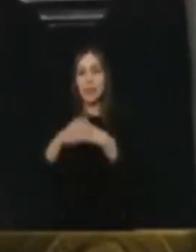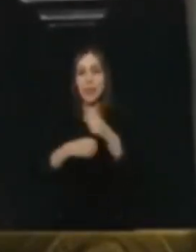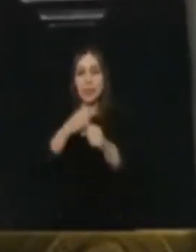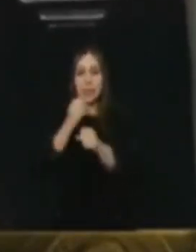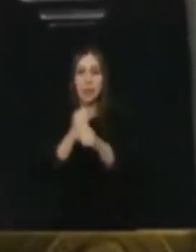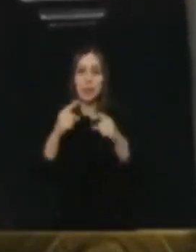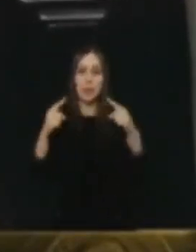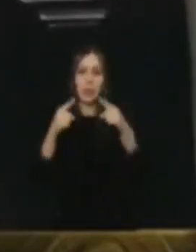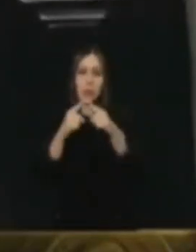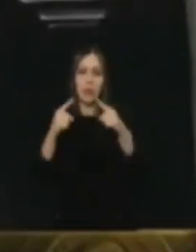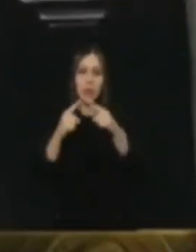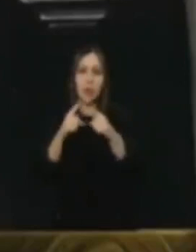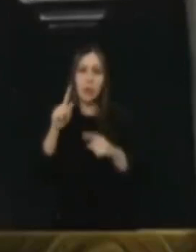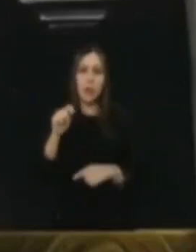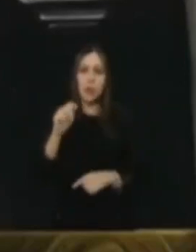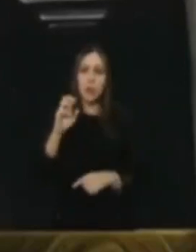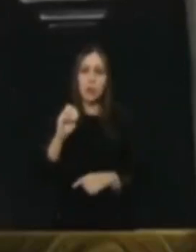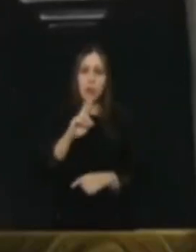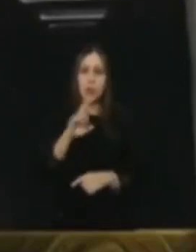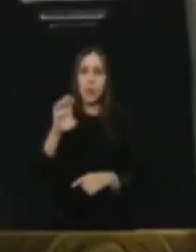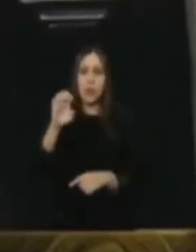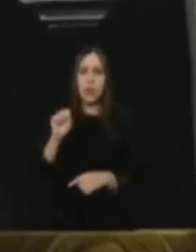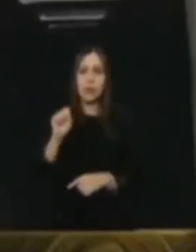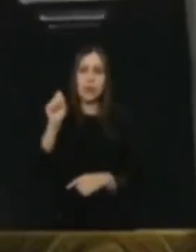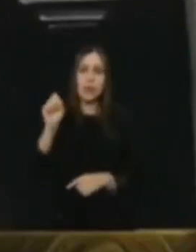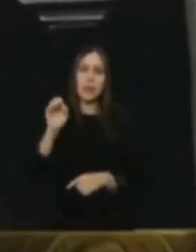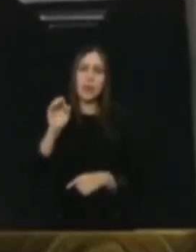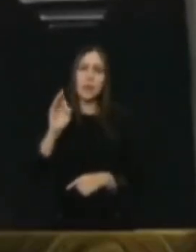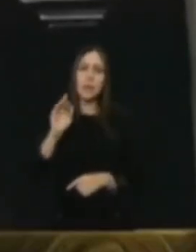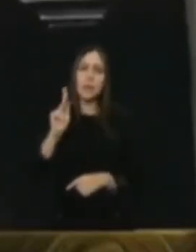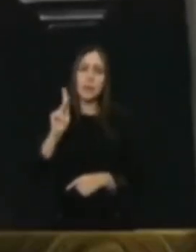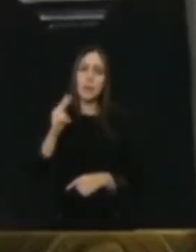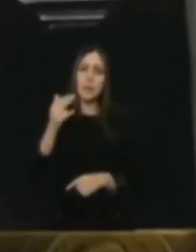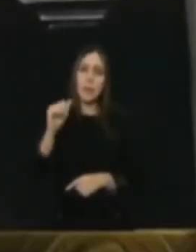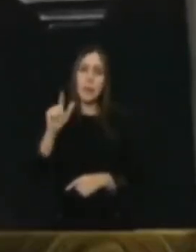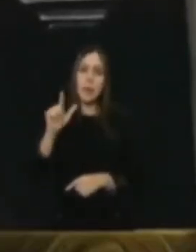en Torresdale, Filadelfia, al